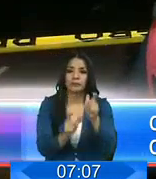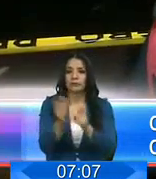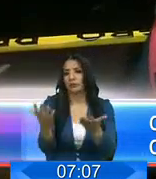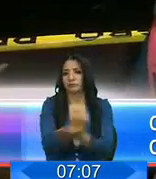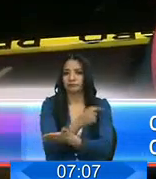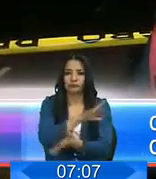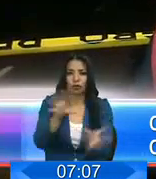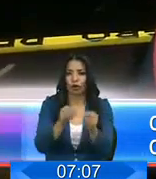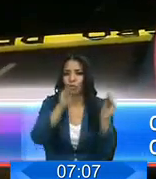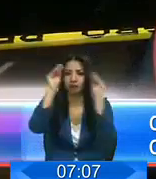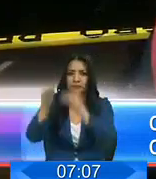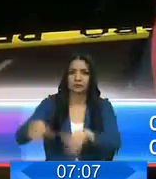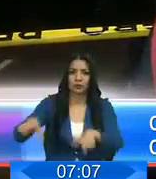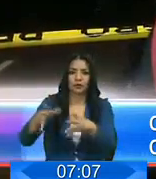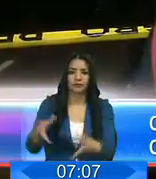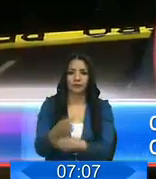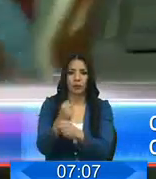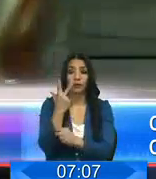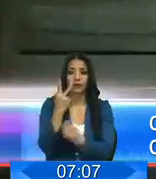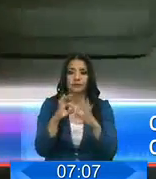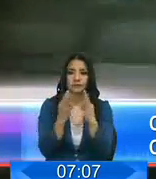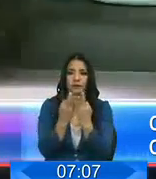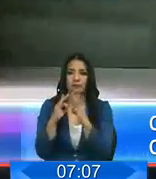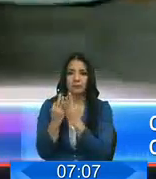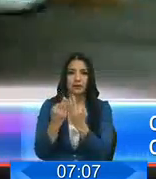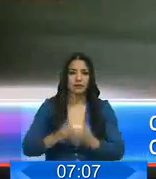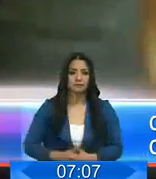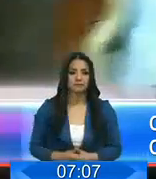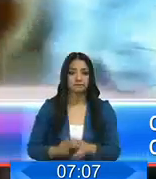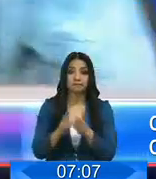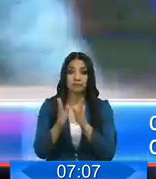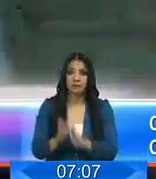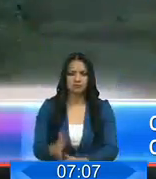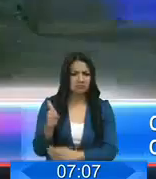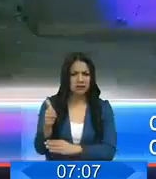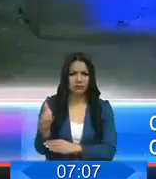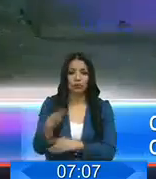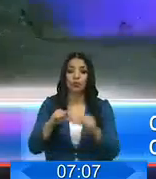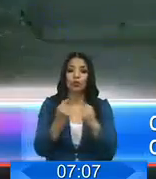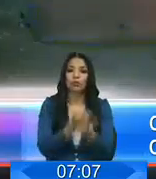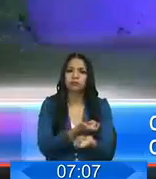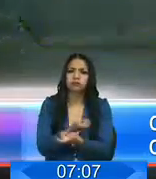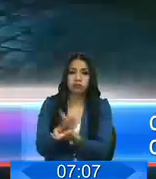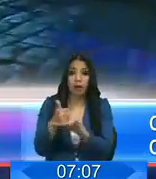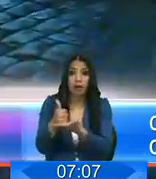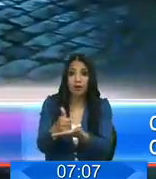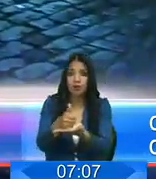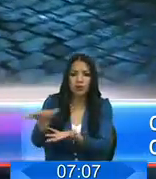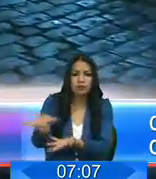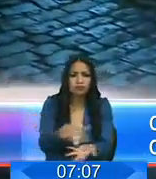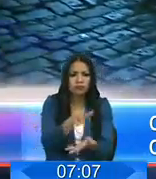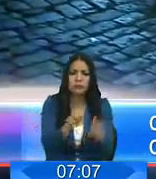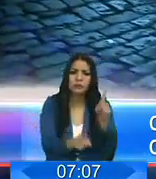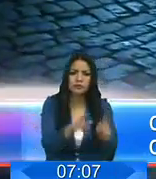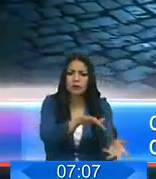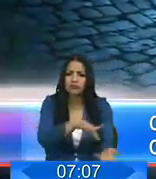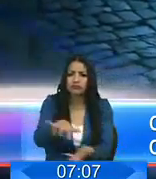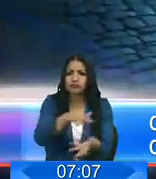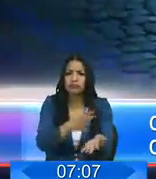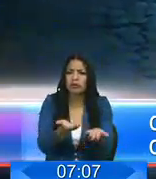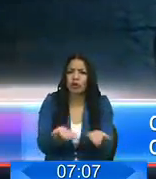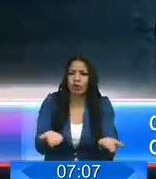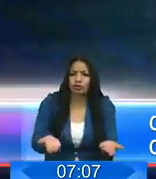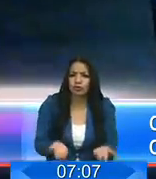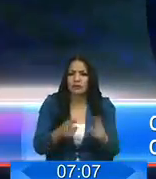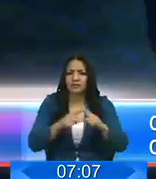y 3 familias. Con ayuda de vecinos y personal del cuerpo de bomberos, los moradores de la vivienda lograron sacar varios